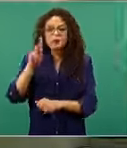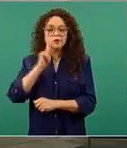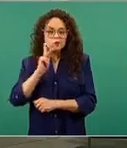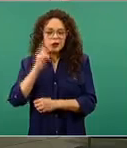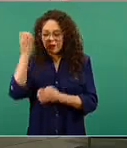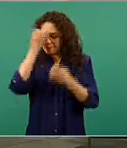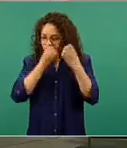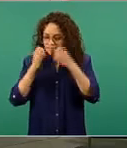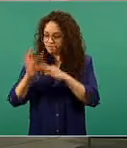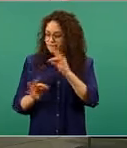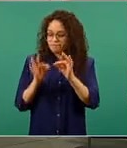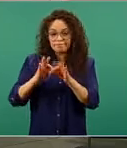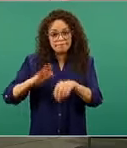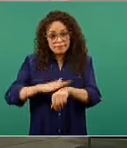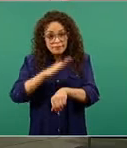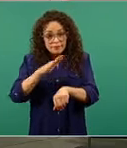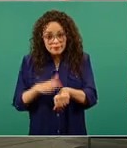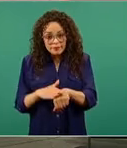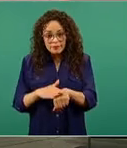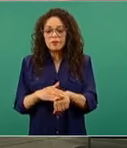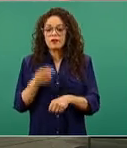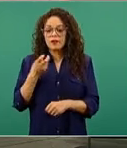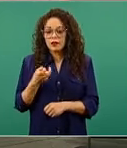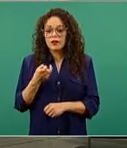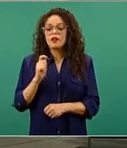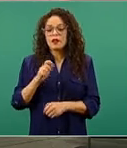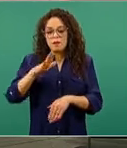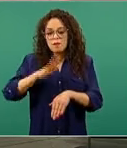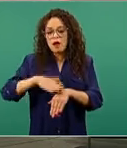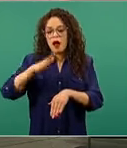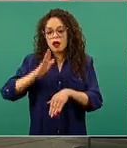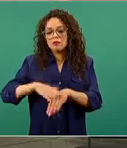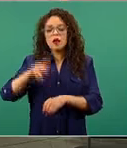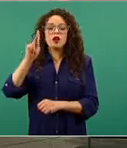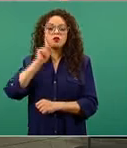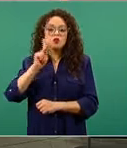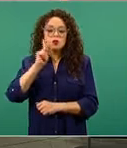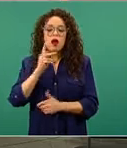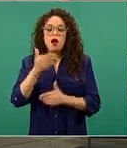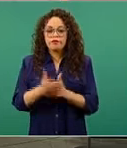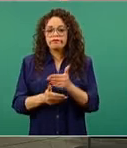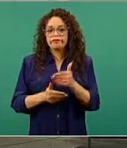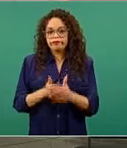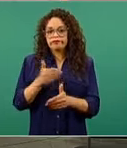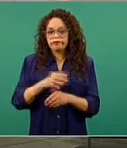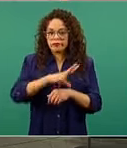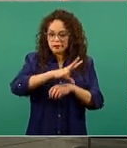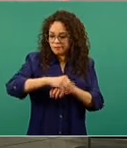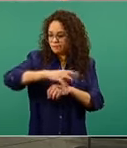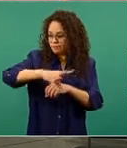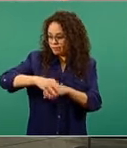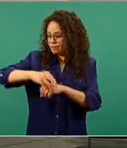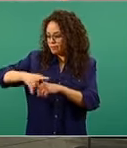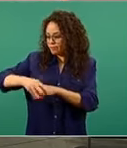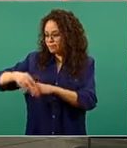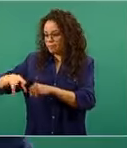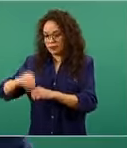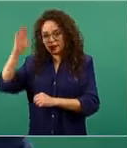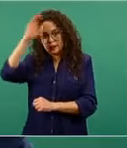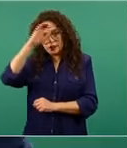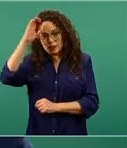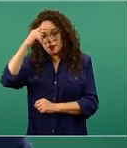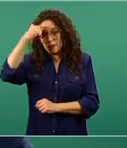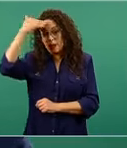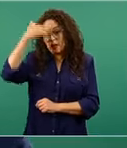clínicos, y se ha ido acumulando evidencia epidemiológica, evidencia médica, evidencia científica de la